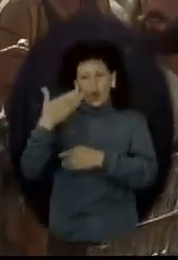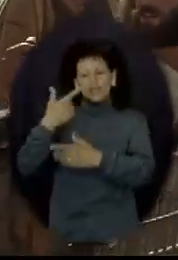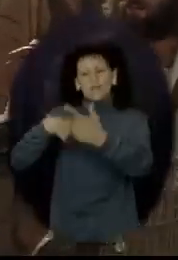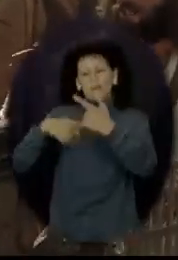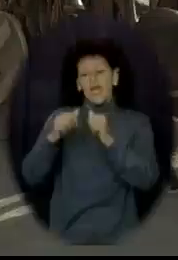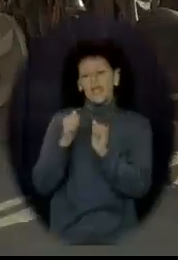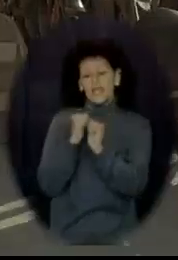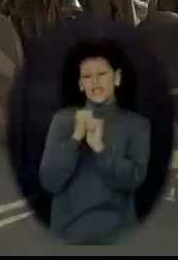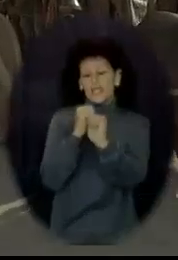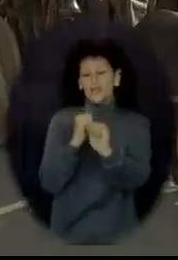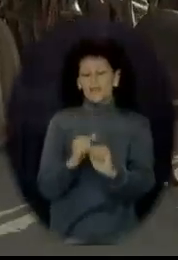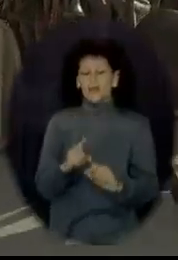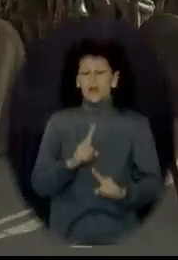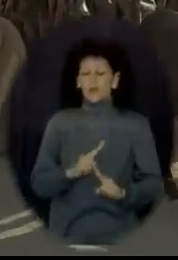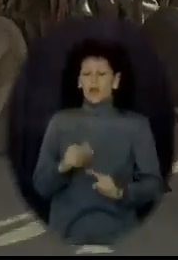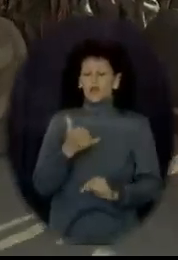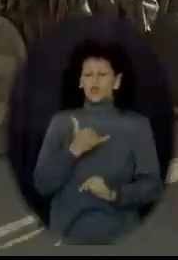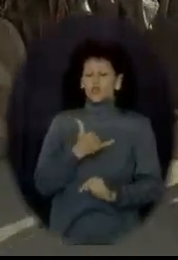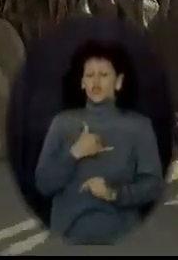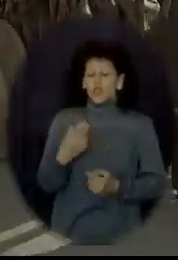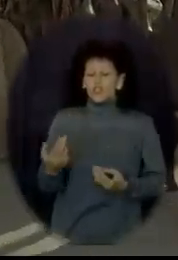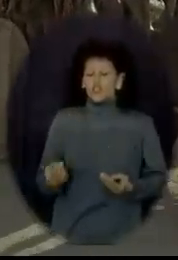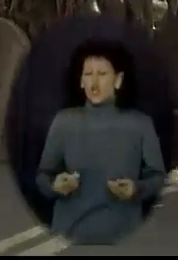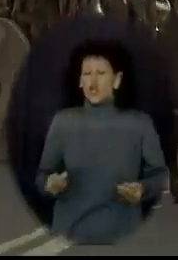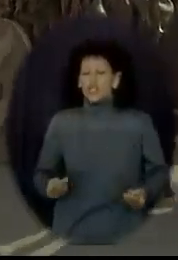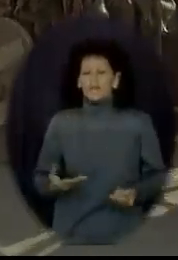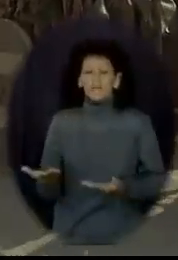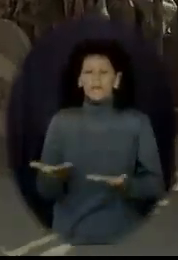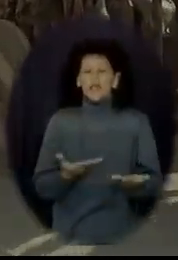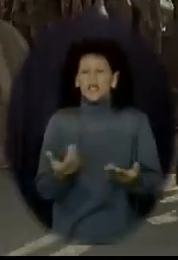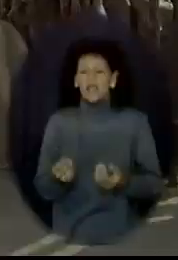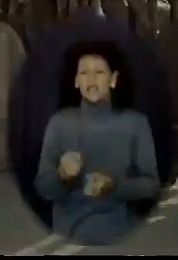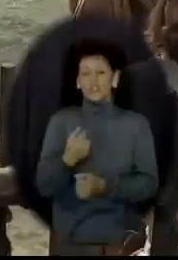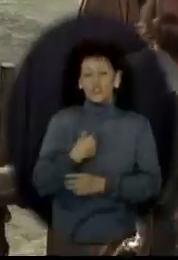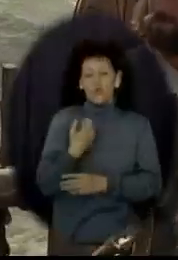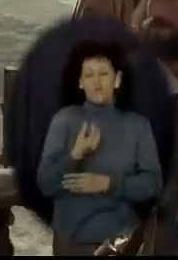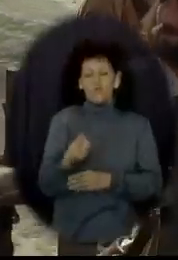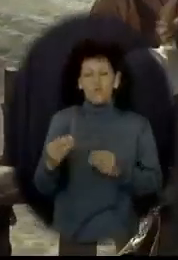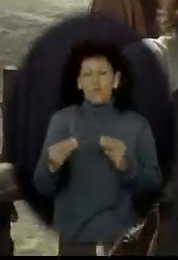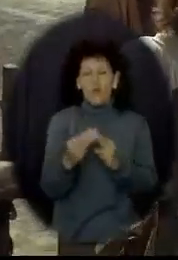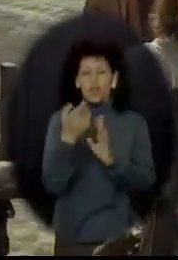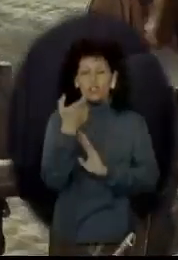Luego ven y sígueme. Pero somos comerciantes y ricos.